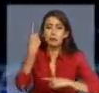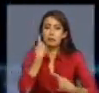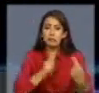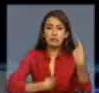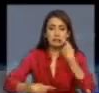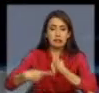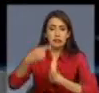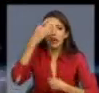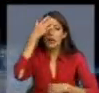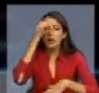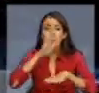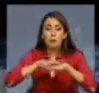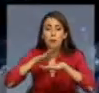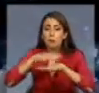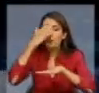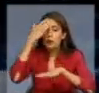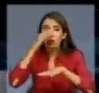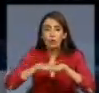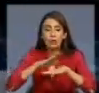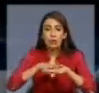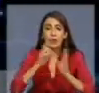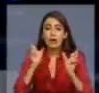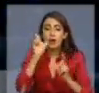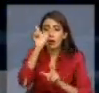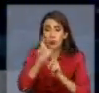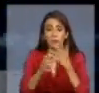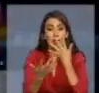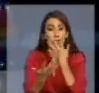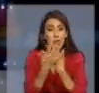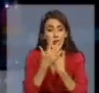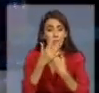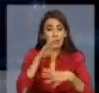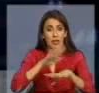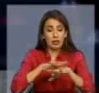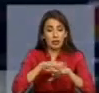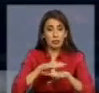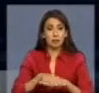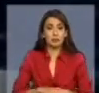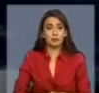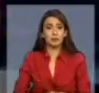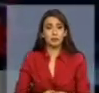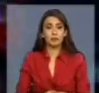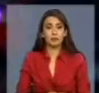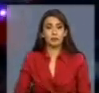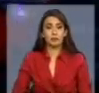la condición de los lesionados y si el atacante ya fue detenido por los agentes de Colorado.